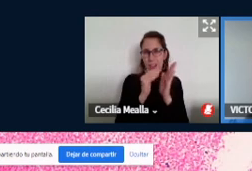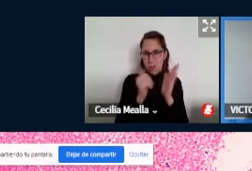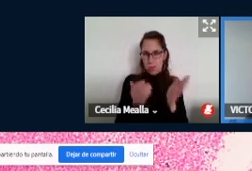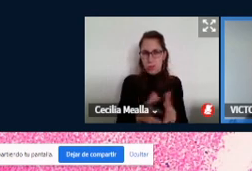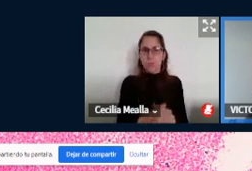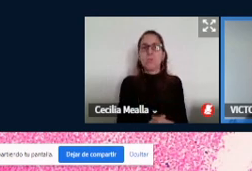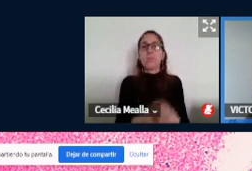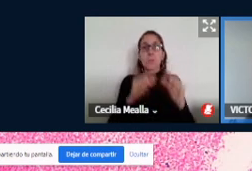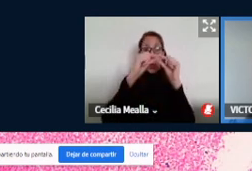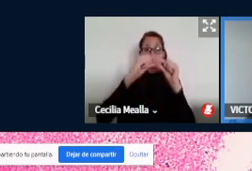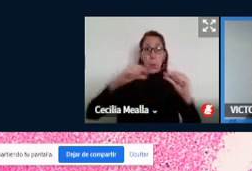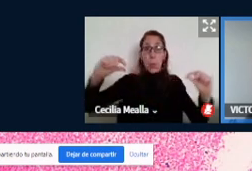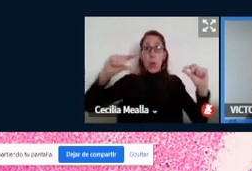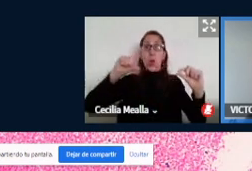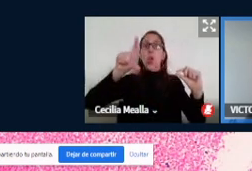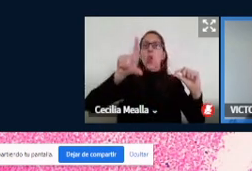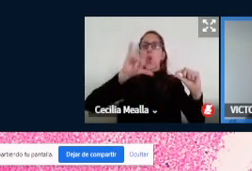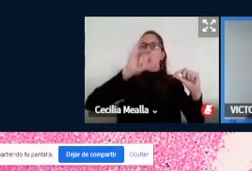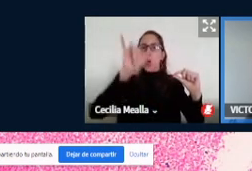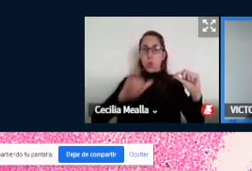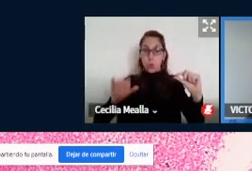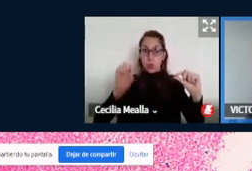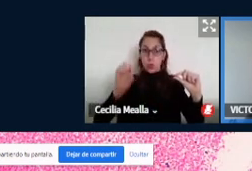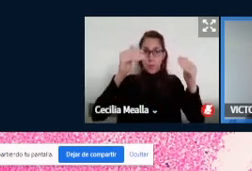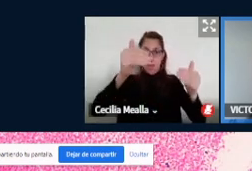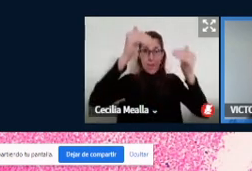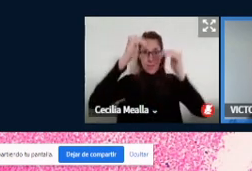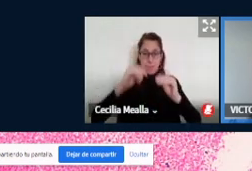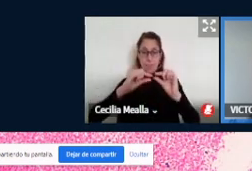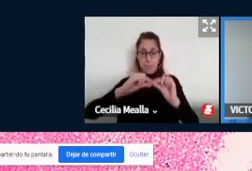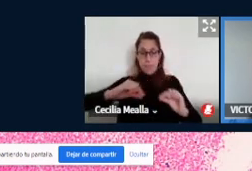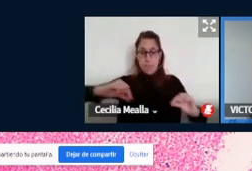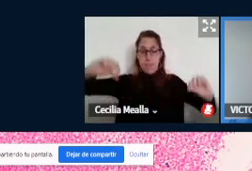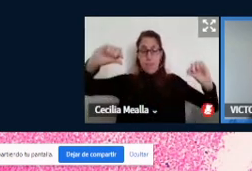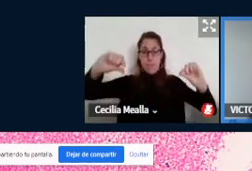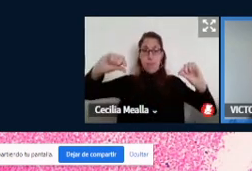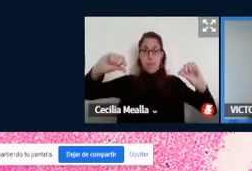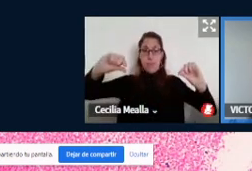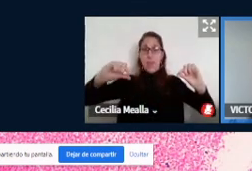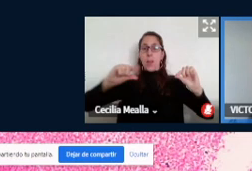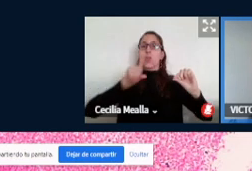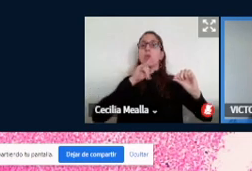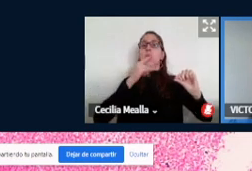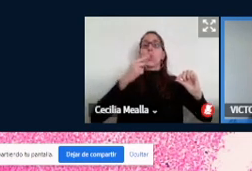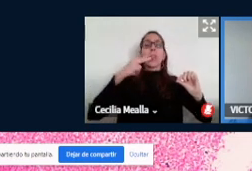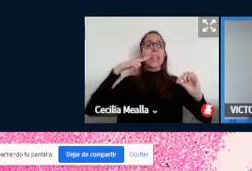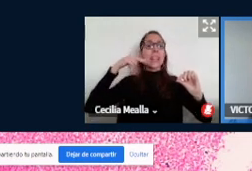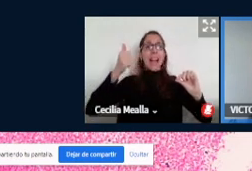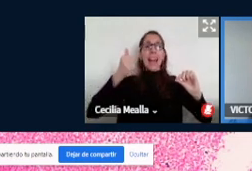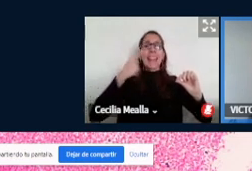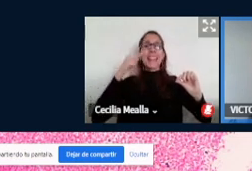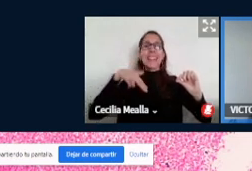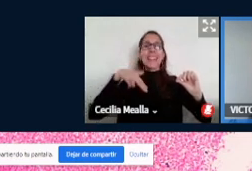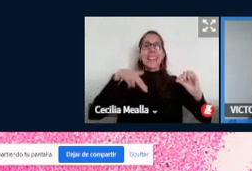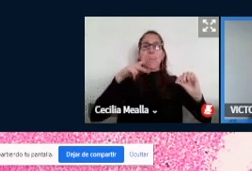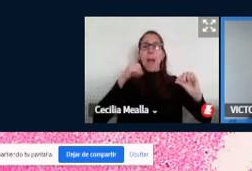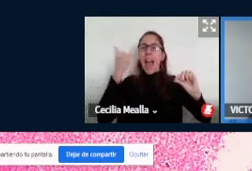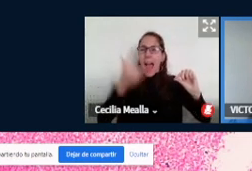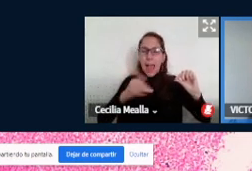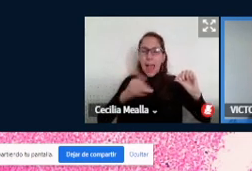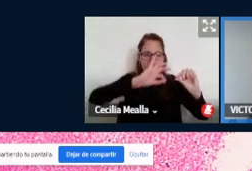Después de la luz tenemos la túnica íntima, el endotelio, tejido conectivo subendotelial, y tenemos esta línea bien